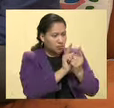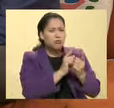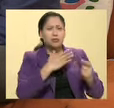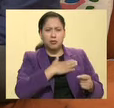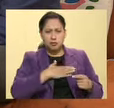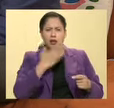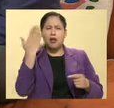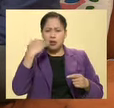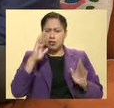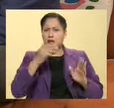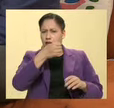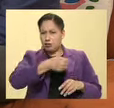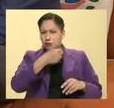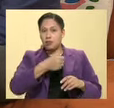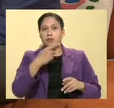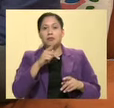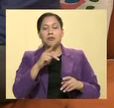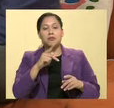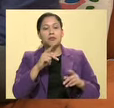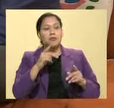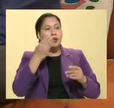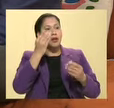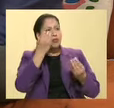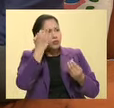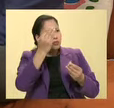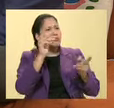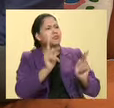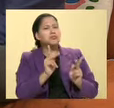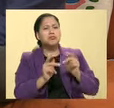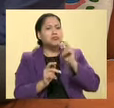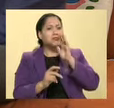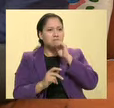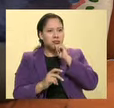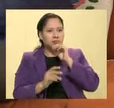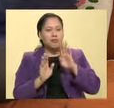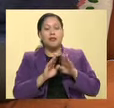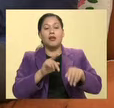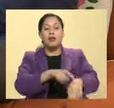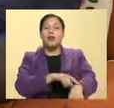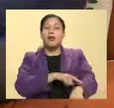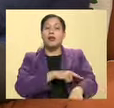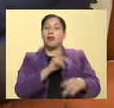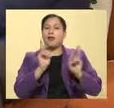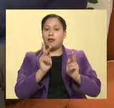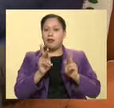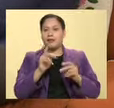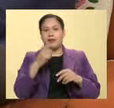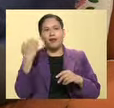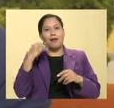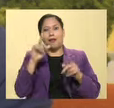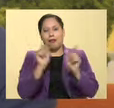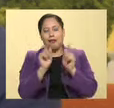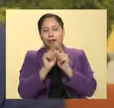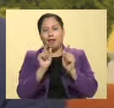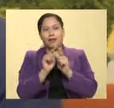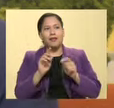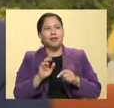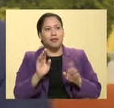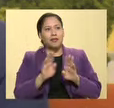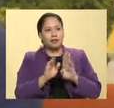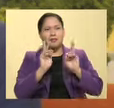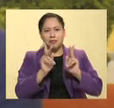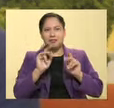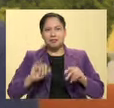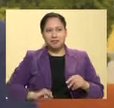de habernos saludado, pero no habíamos tenido tanto tiempo de platicar. No. Es la charla más larga que hemos tenido en nuestras vidas, Rodrigo. Charla de verdad